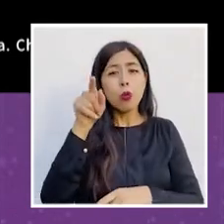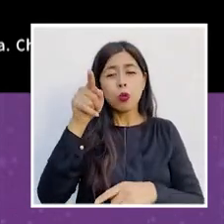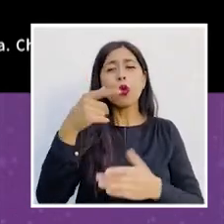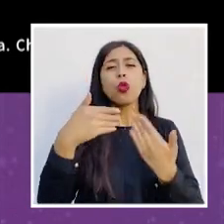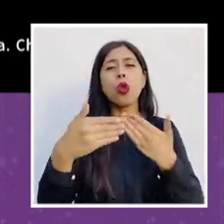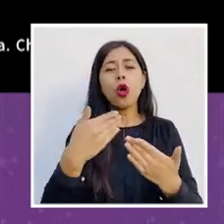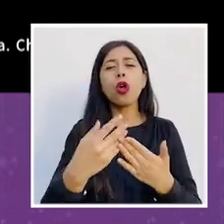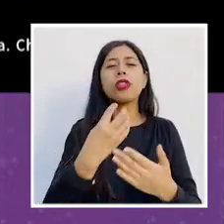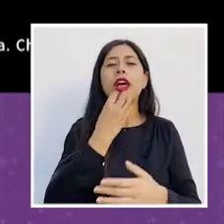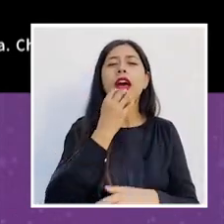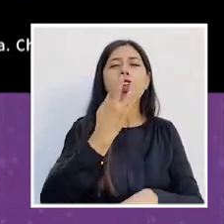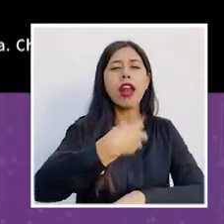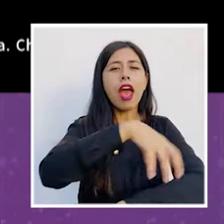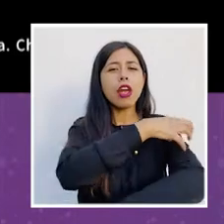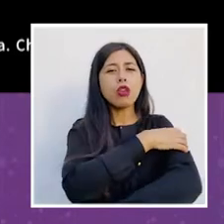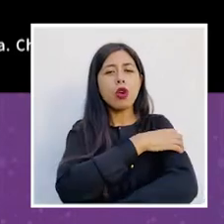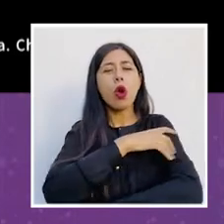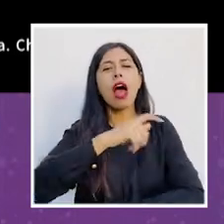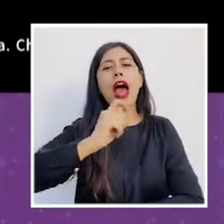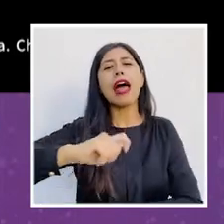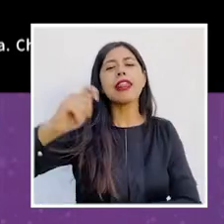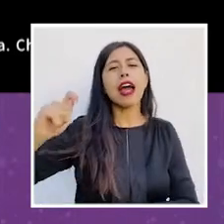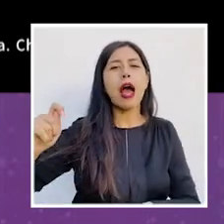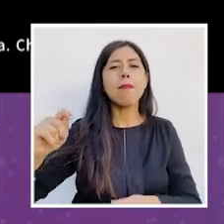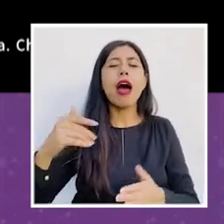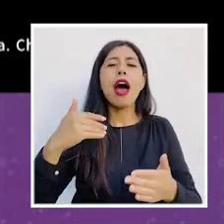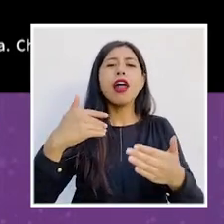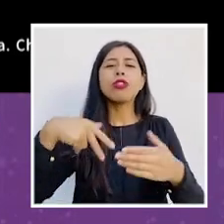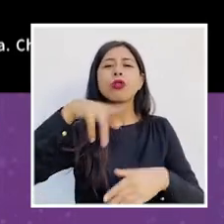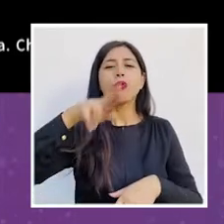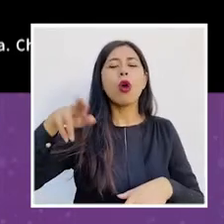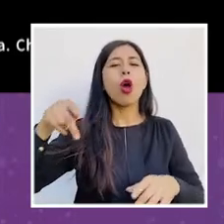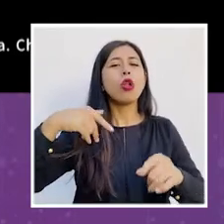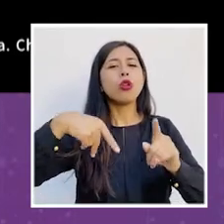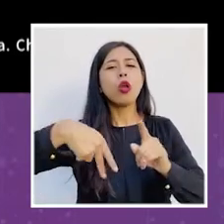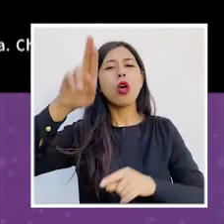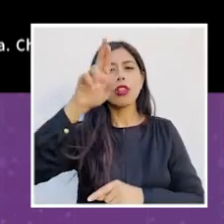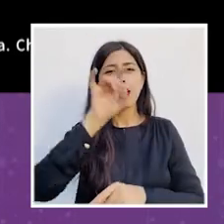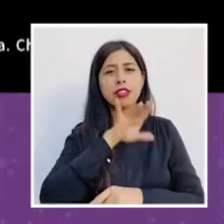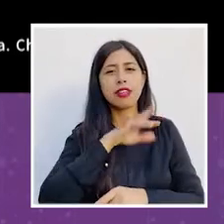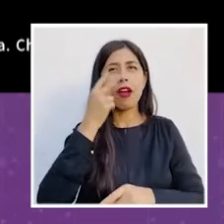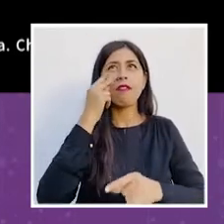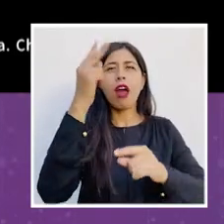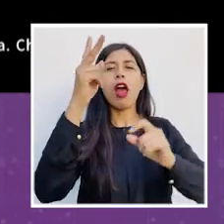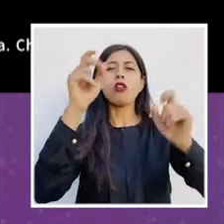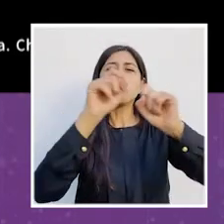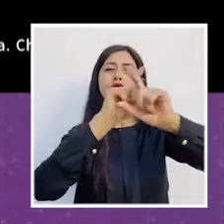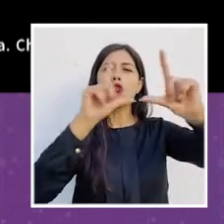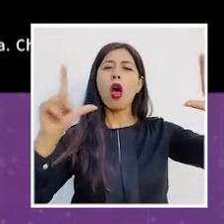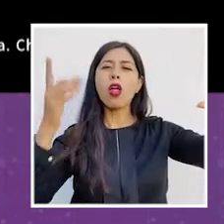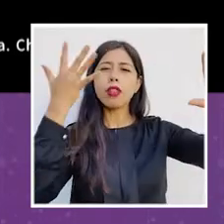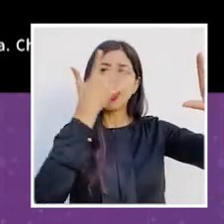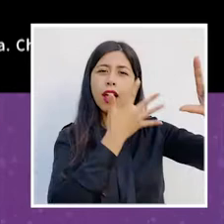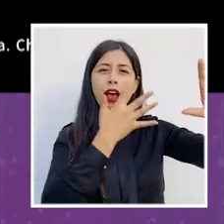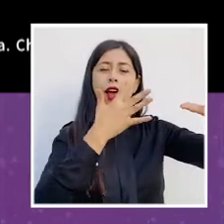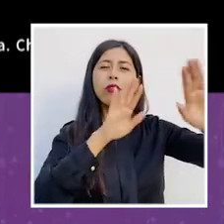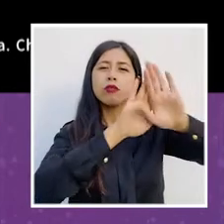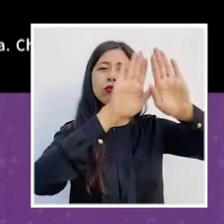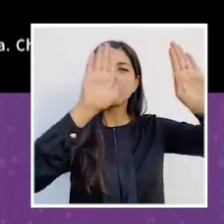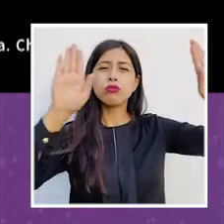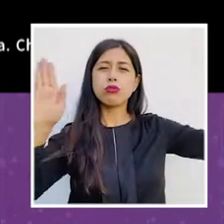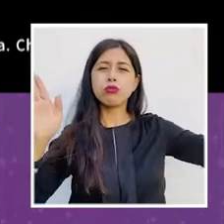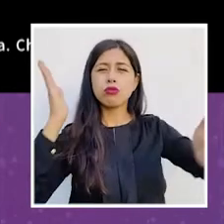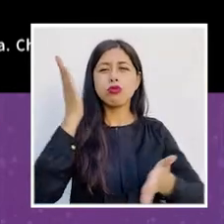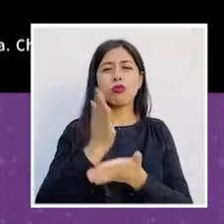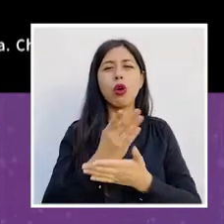año pasado, desde la región de Atacama, norte de Chile. Ustedes pueden ver la panorámica. El Sol negro dominando en el